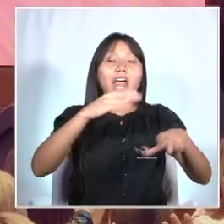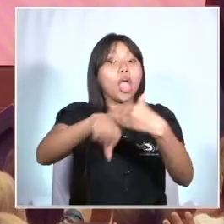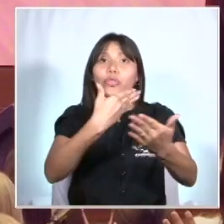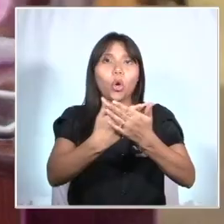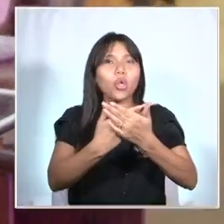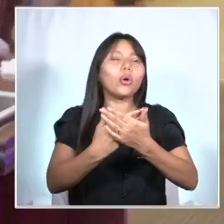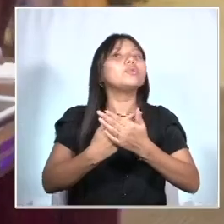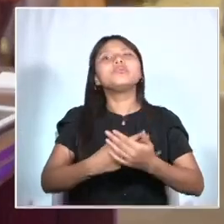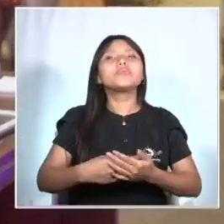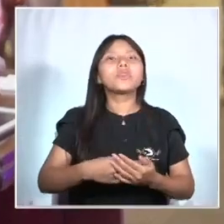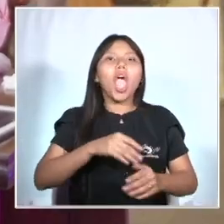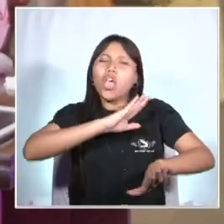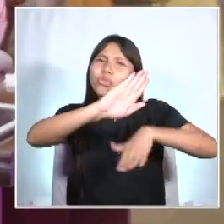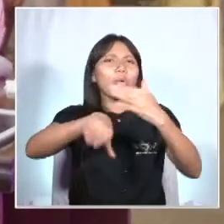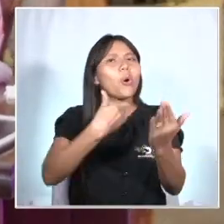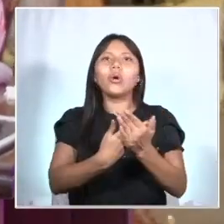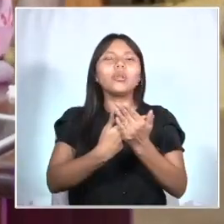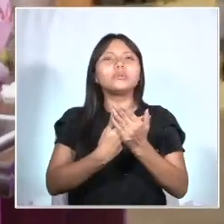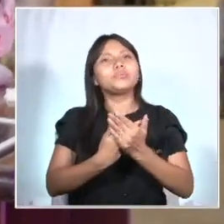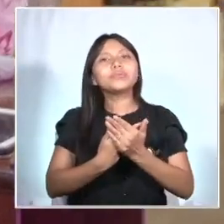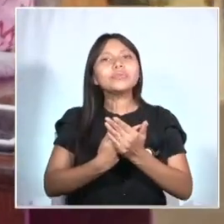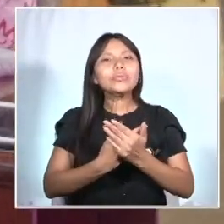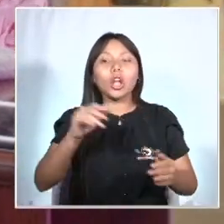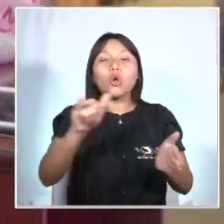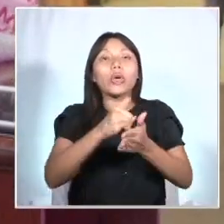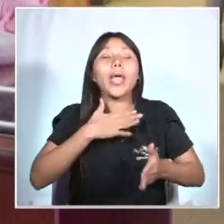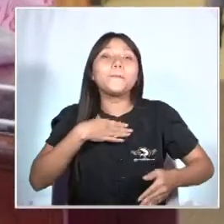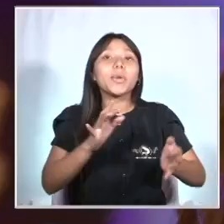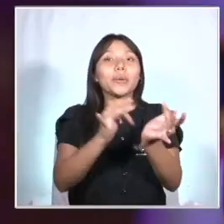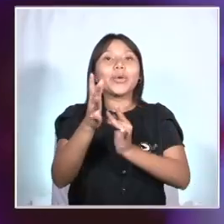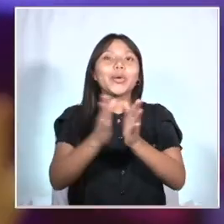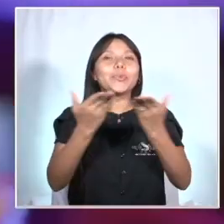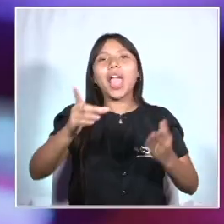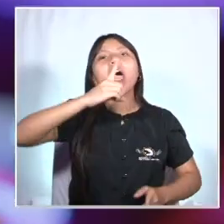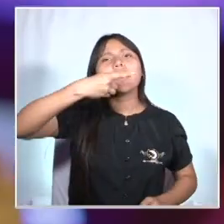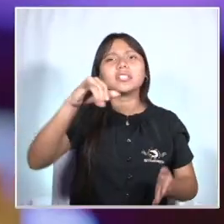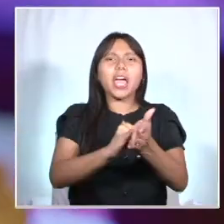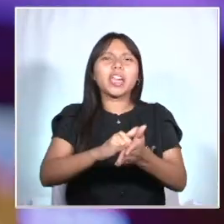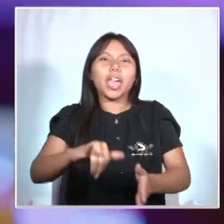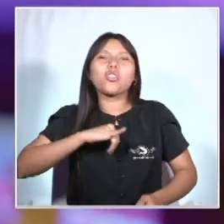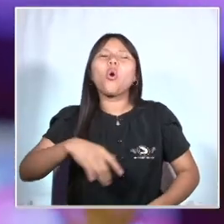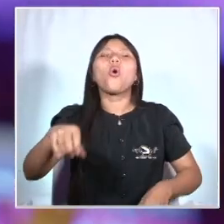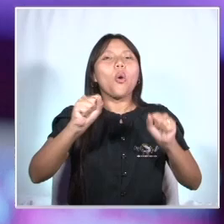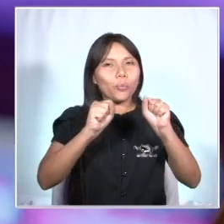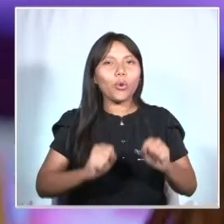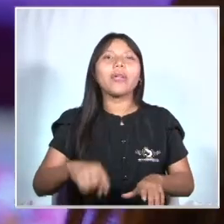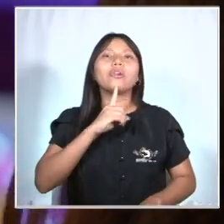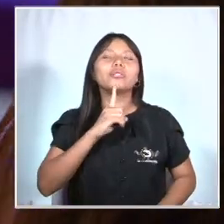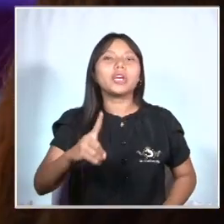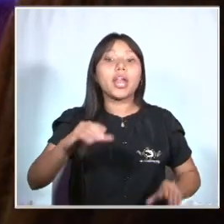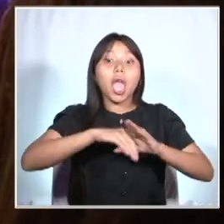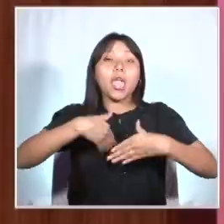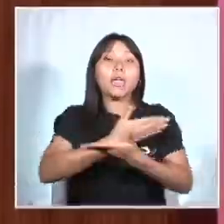todo, absolutamente todo, lo que mi Biblia dice que yo puedo hacer. En